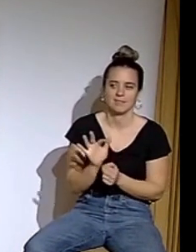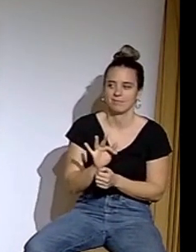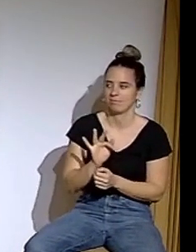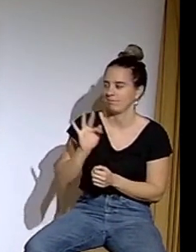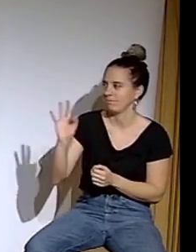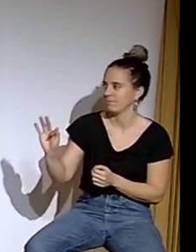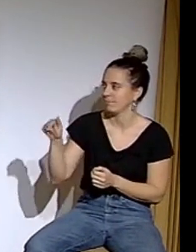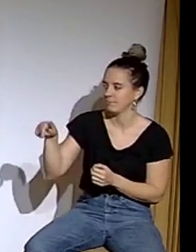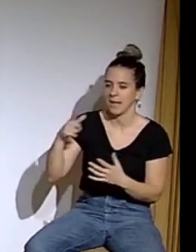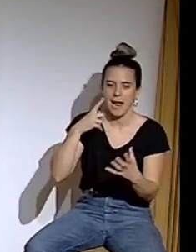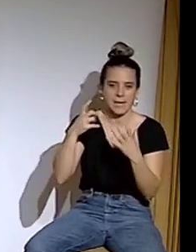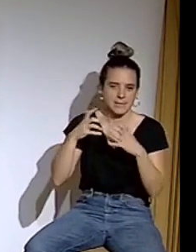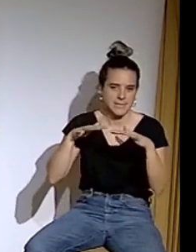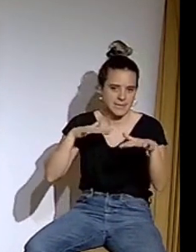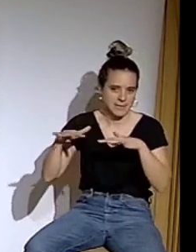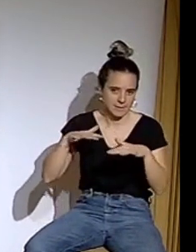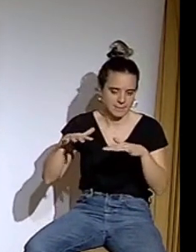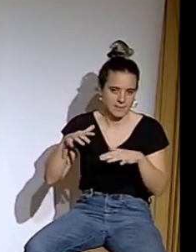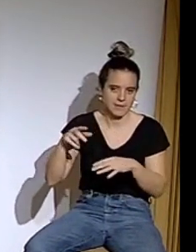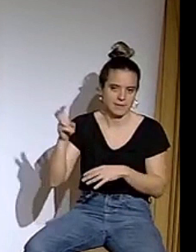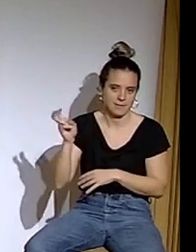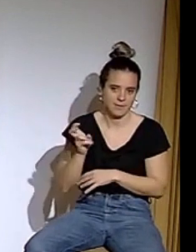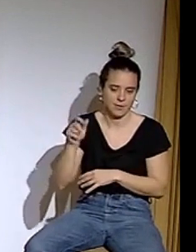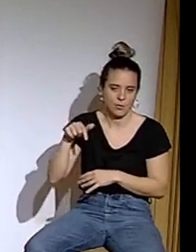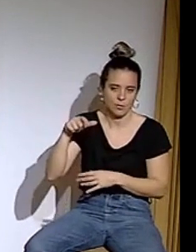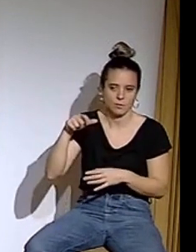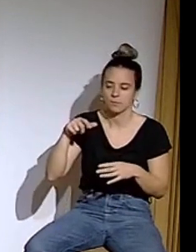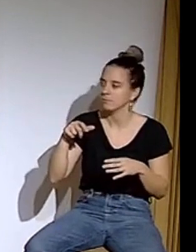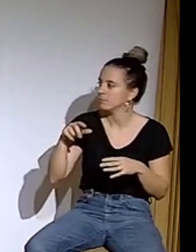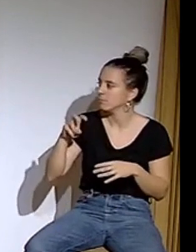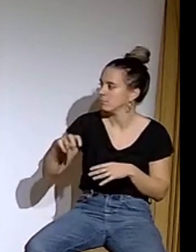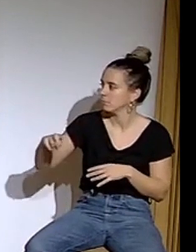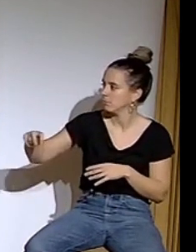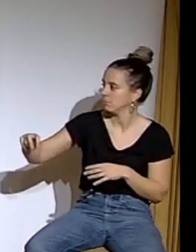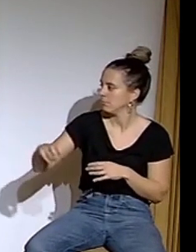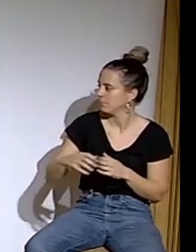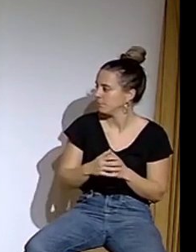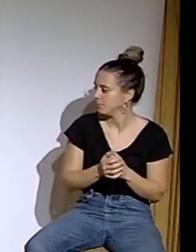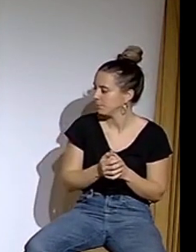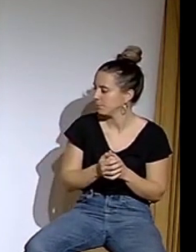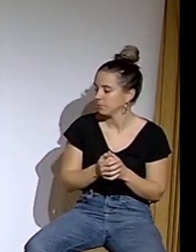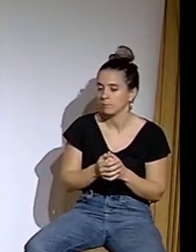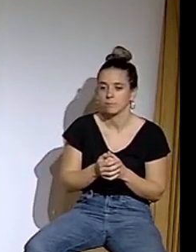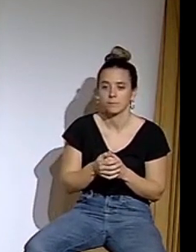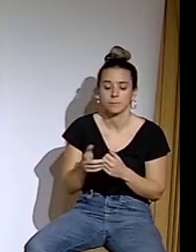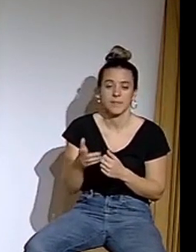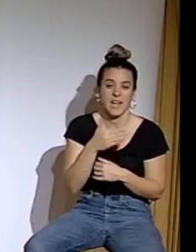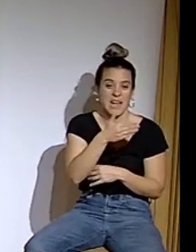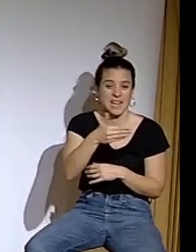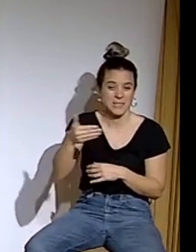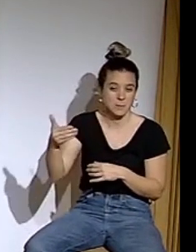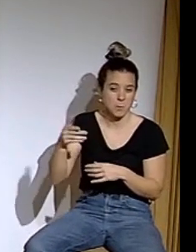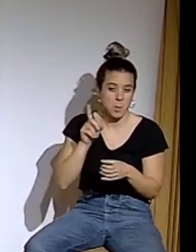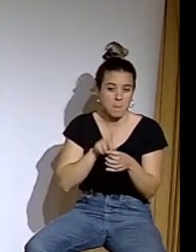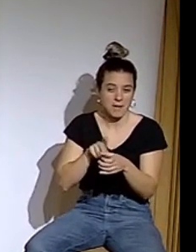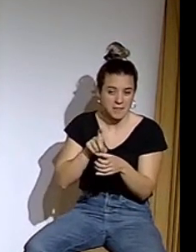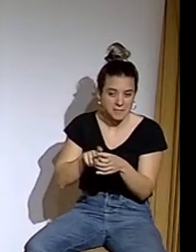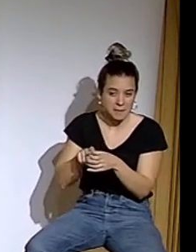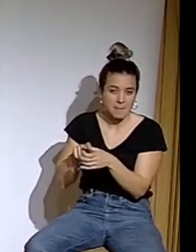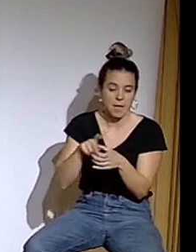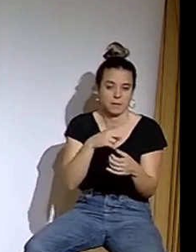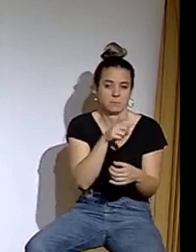artistas activistas que nos acompañan aquí en la sala que bueno como es una Expo que participan personas de lugares